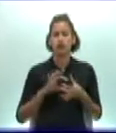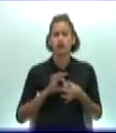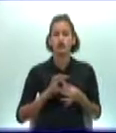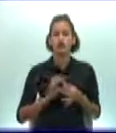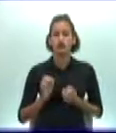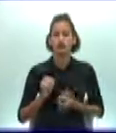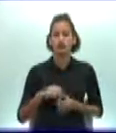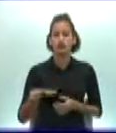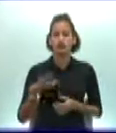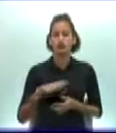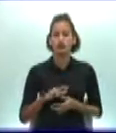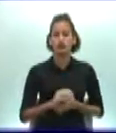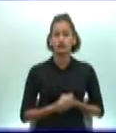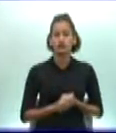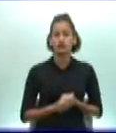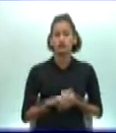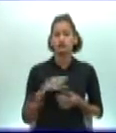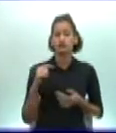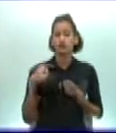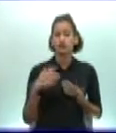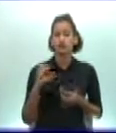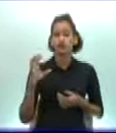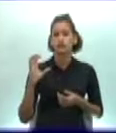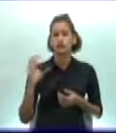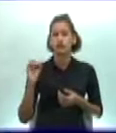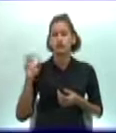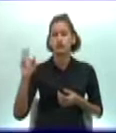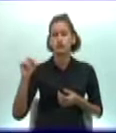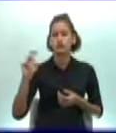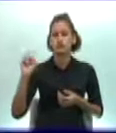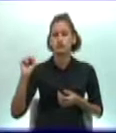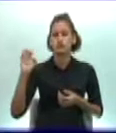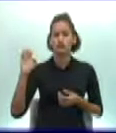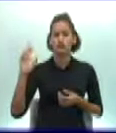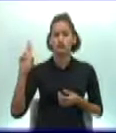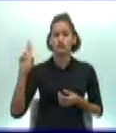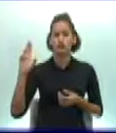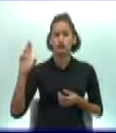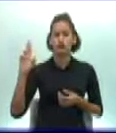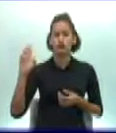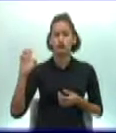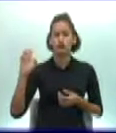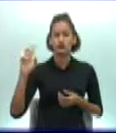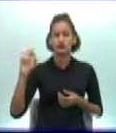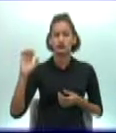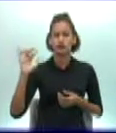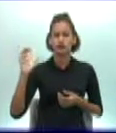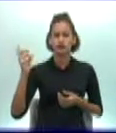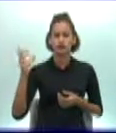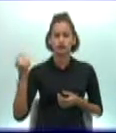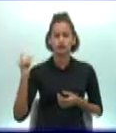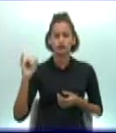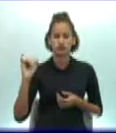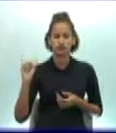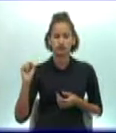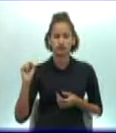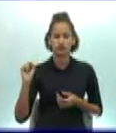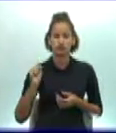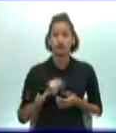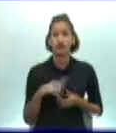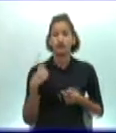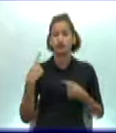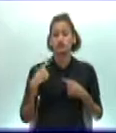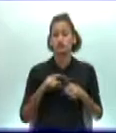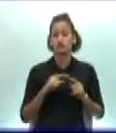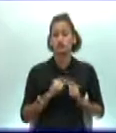sus consecuencias, y el relacionado con el relieve en el epígrafe Características del relieve